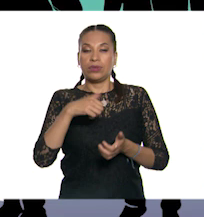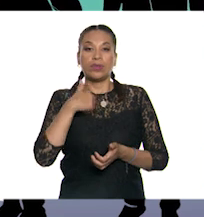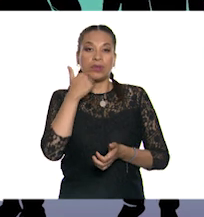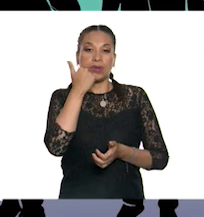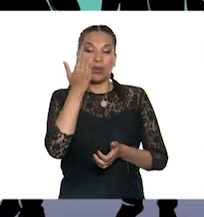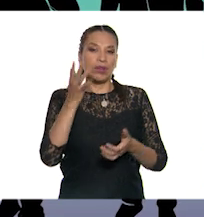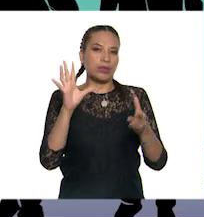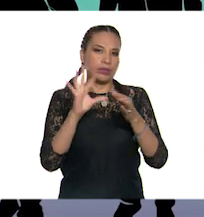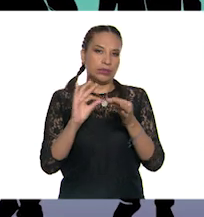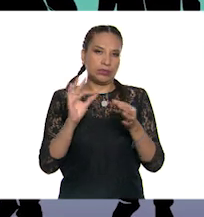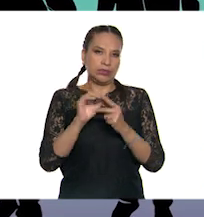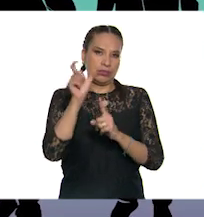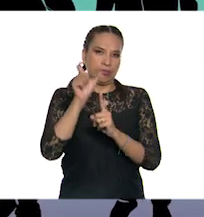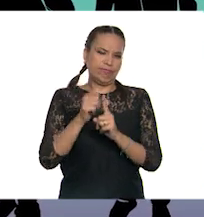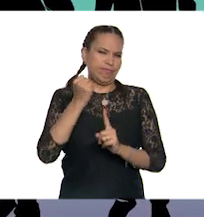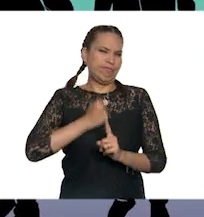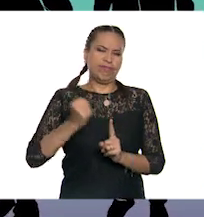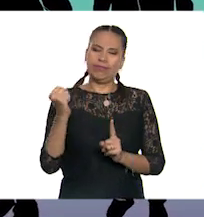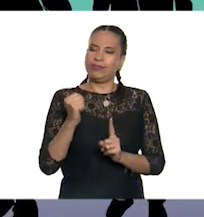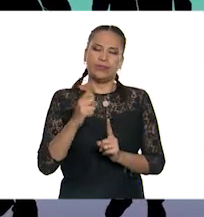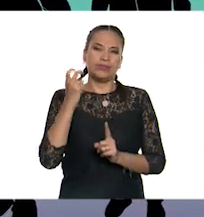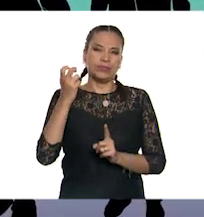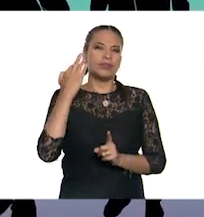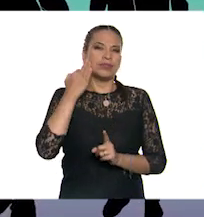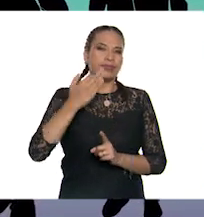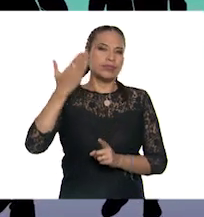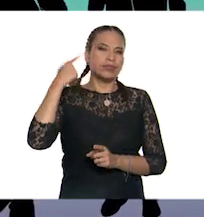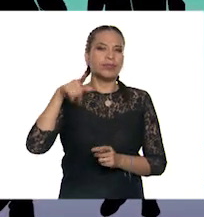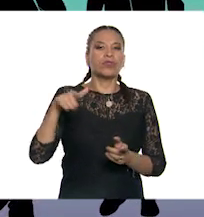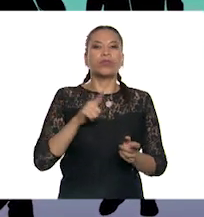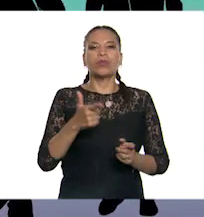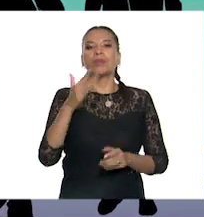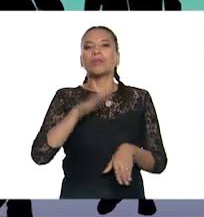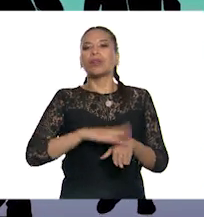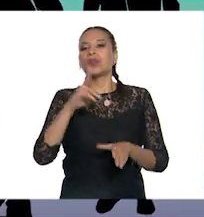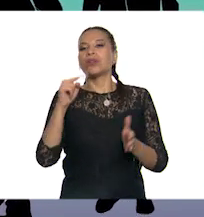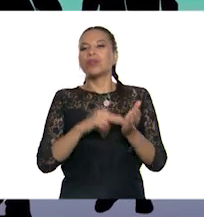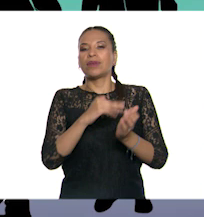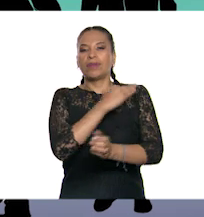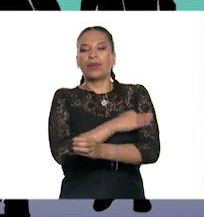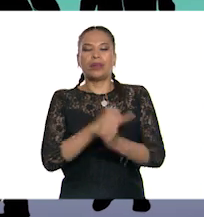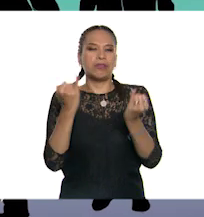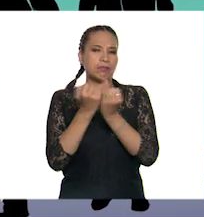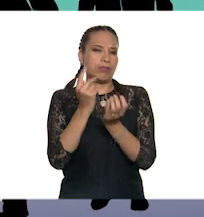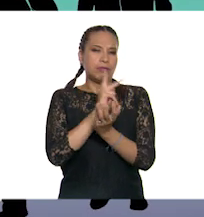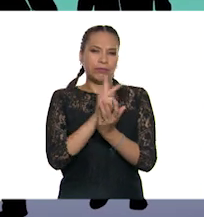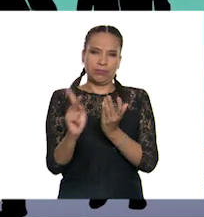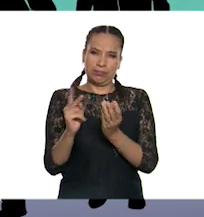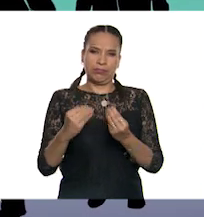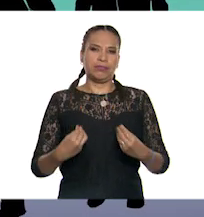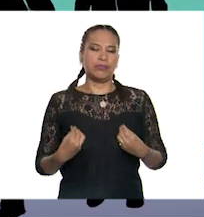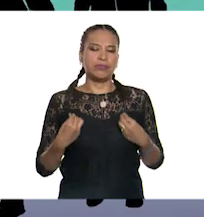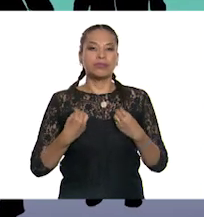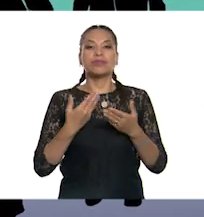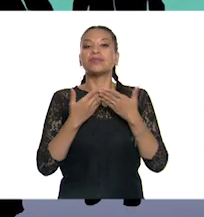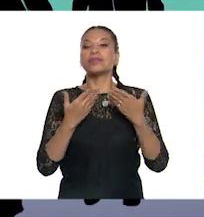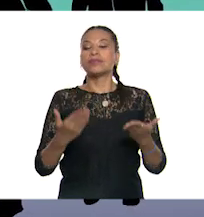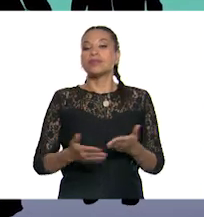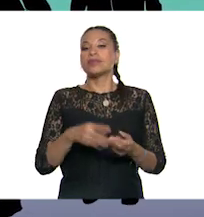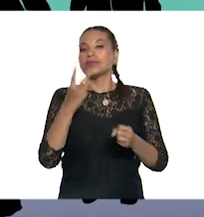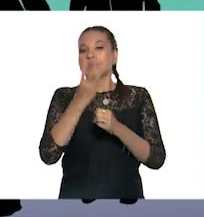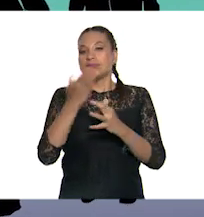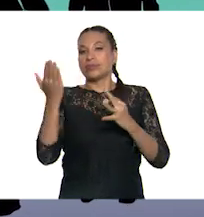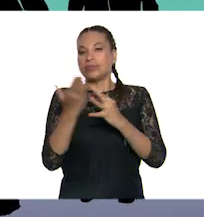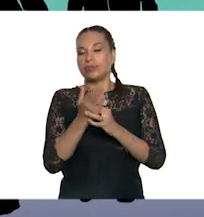de describir un ser excepcional. En esa época había en Guanajuato más de 2,000 familias en igual situación y actualmente la